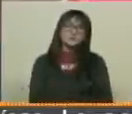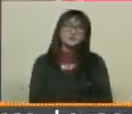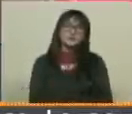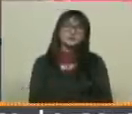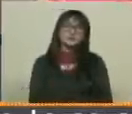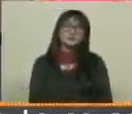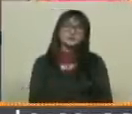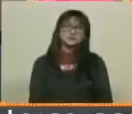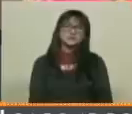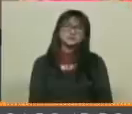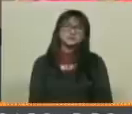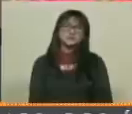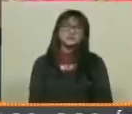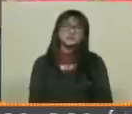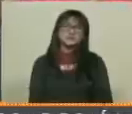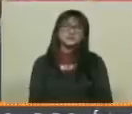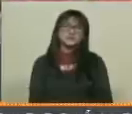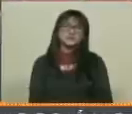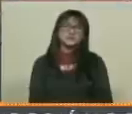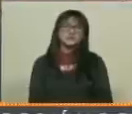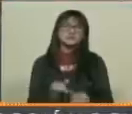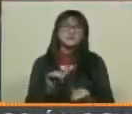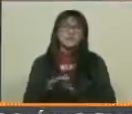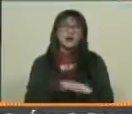son canciones que se convirtieron en